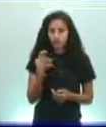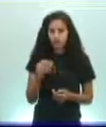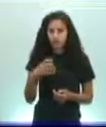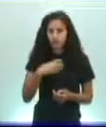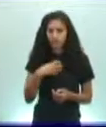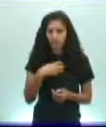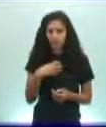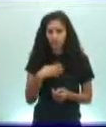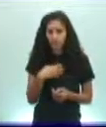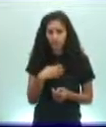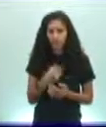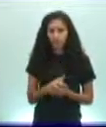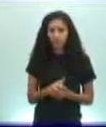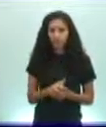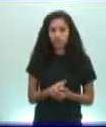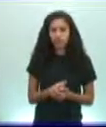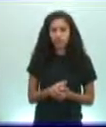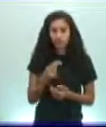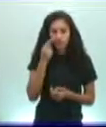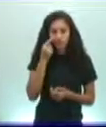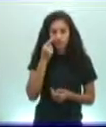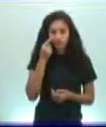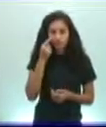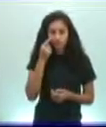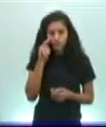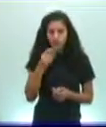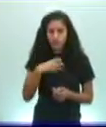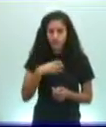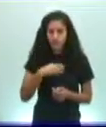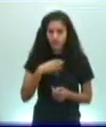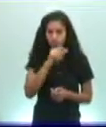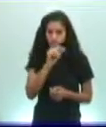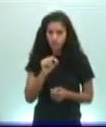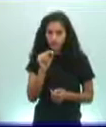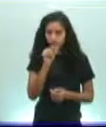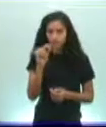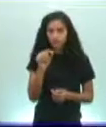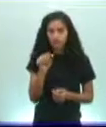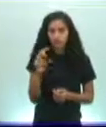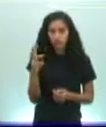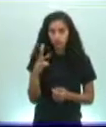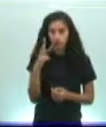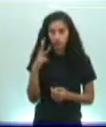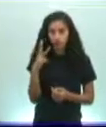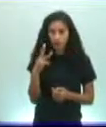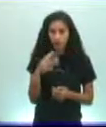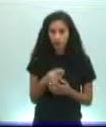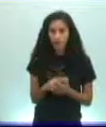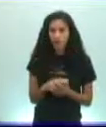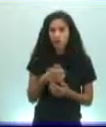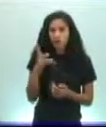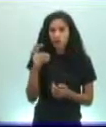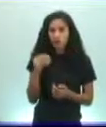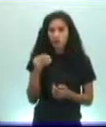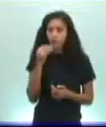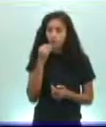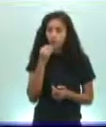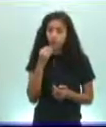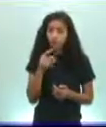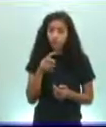en estos valores que tenemos, fíjense que tenemos raíces cuadradas o cúbicas de números que te pueden traer